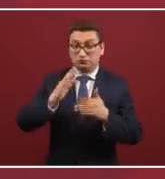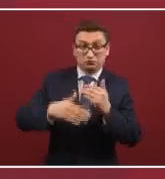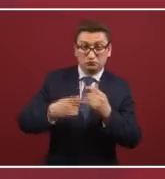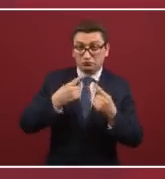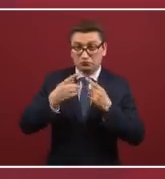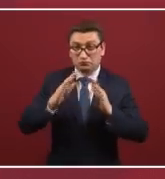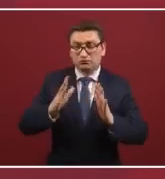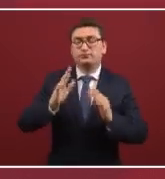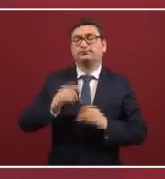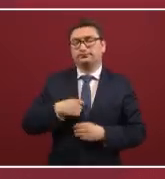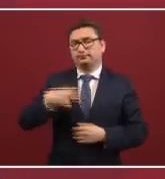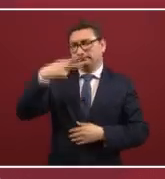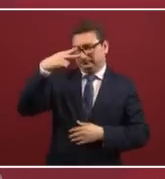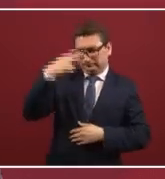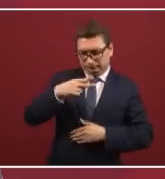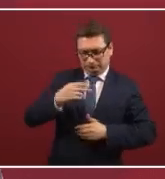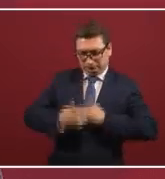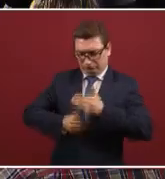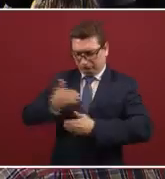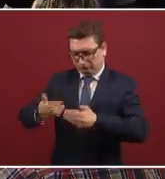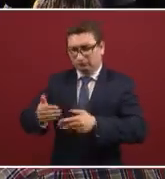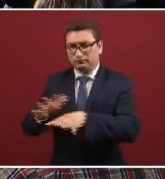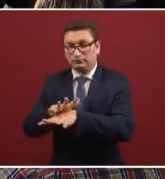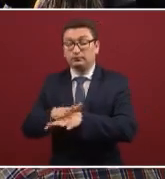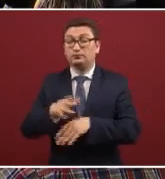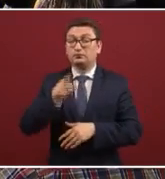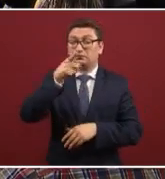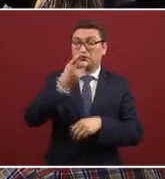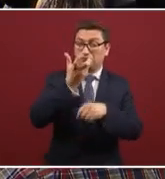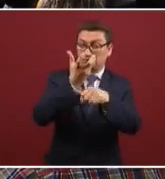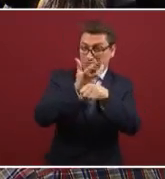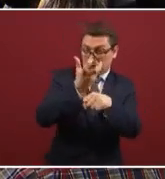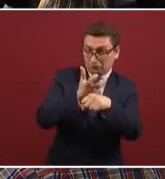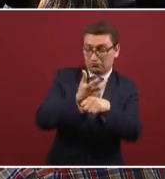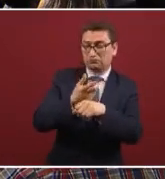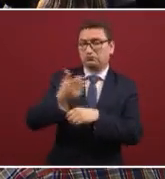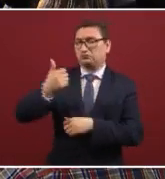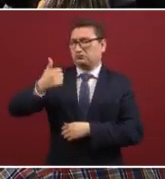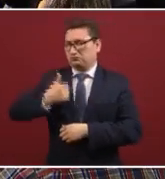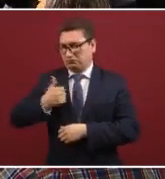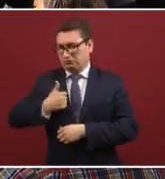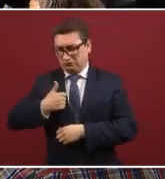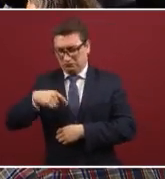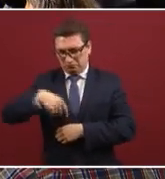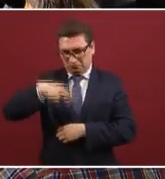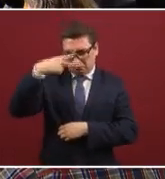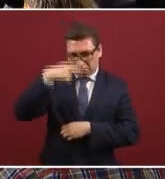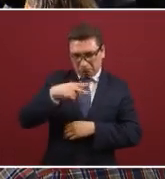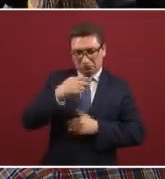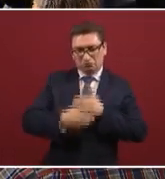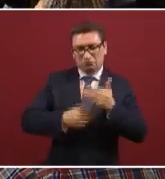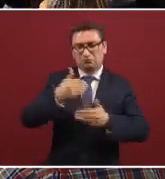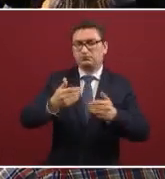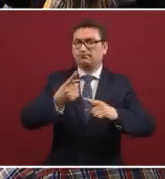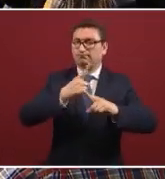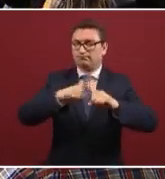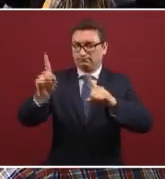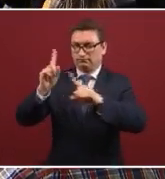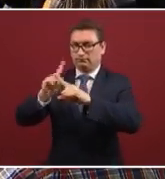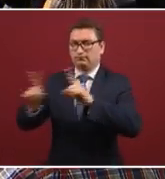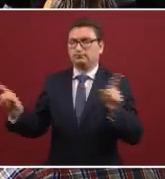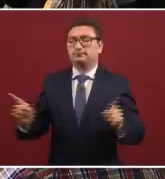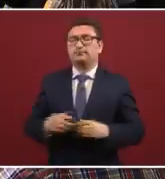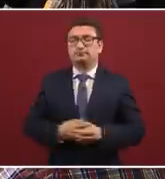tres países tenemos procesos distintos en curso y con esta decisión que toma el presidente de la